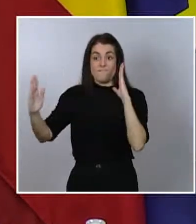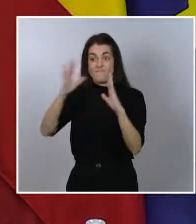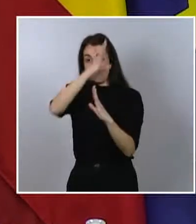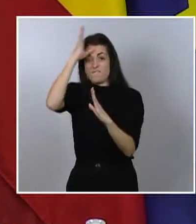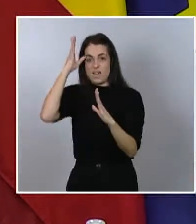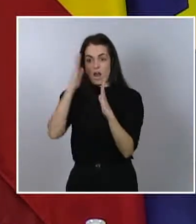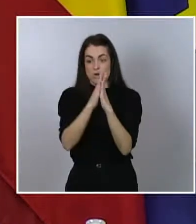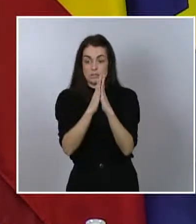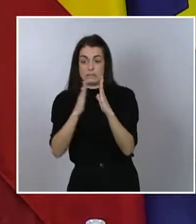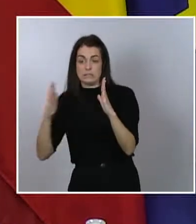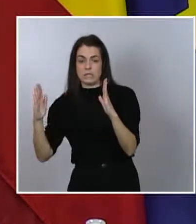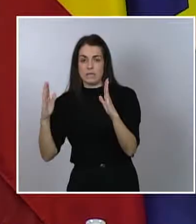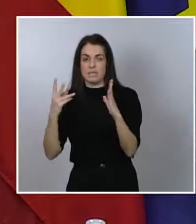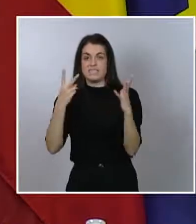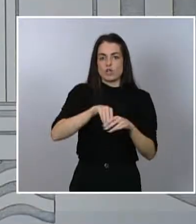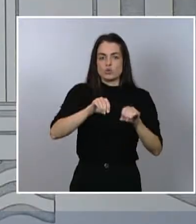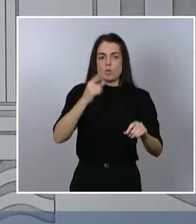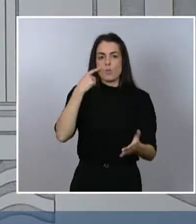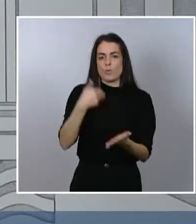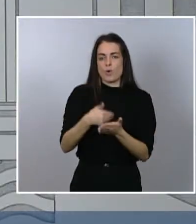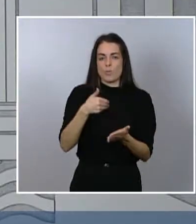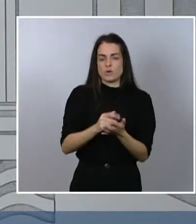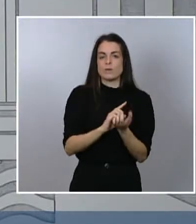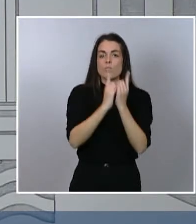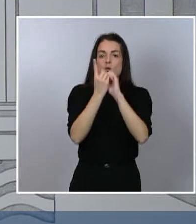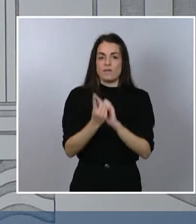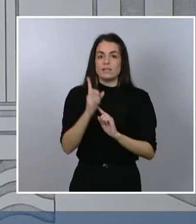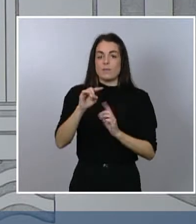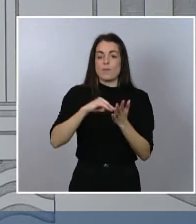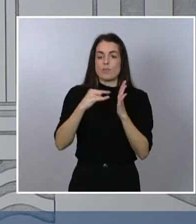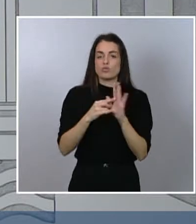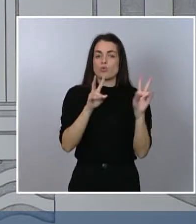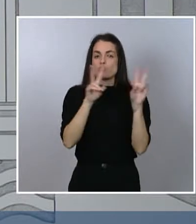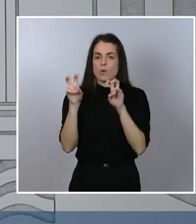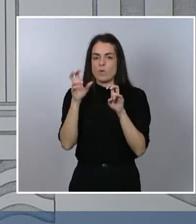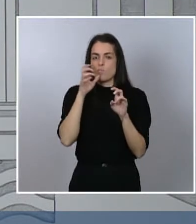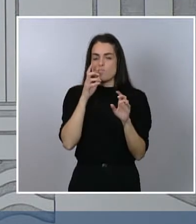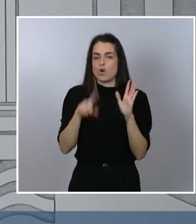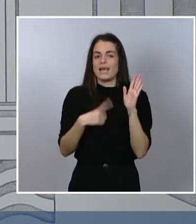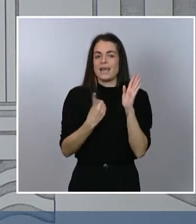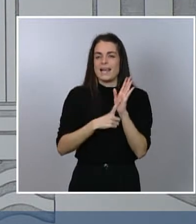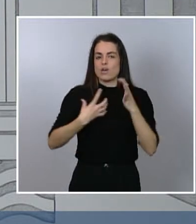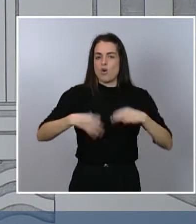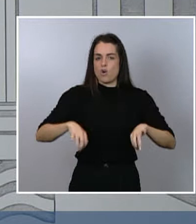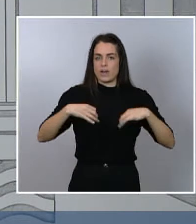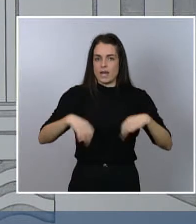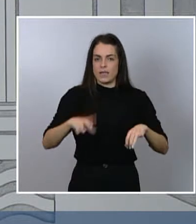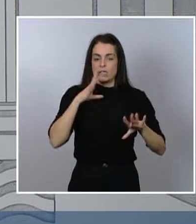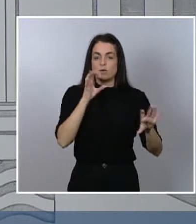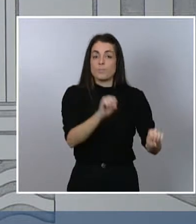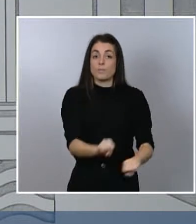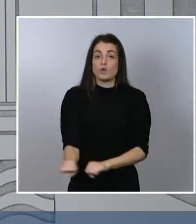tener vacunada al 70% de la población. Un nuevo proyecto de ley orgánica que regule la protección de los datos